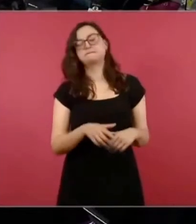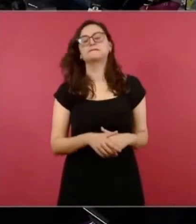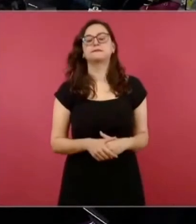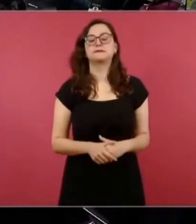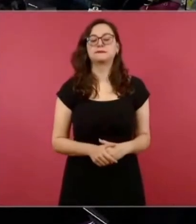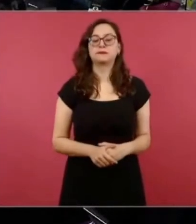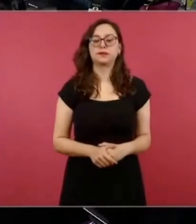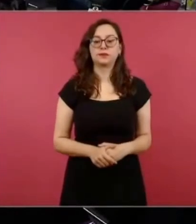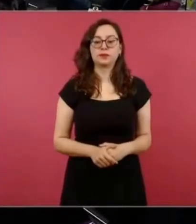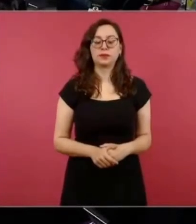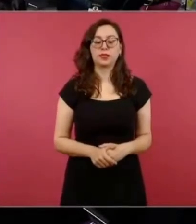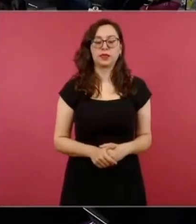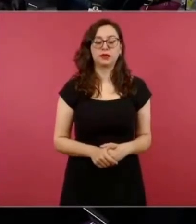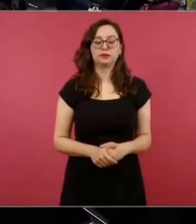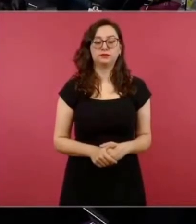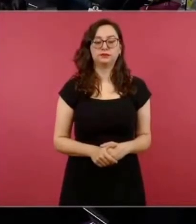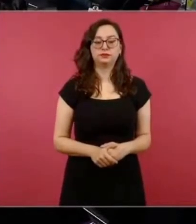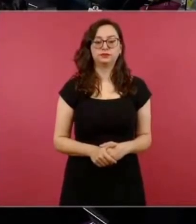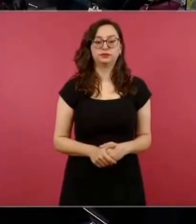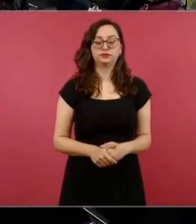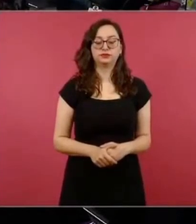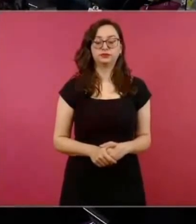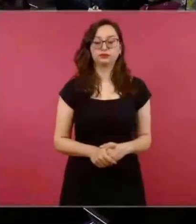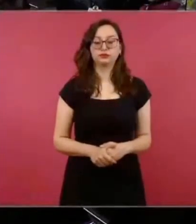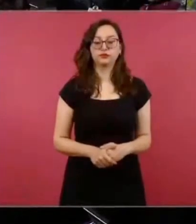¿Quieres que la pongamos? ¿Comparativo internacional?